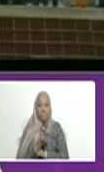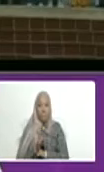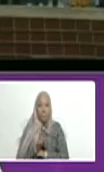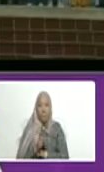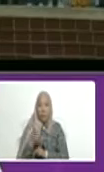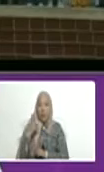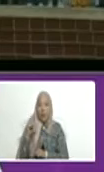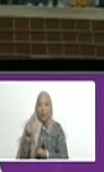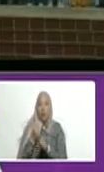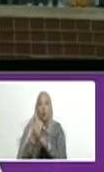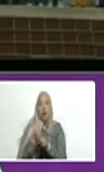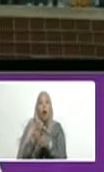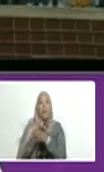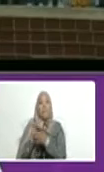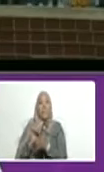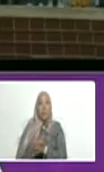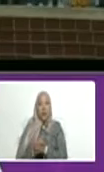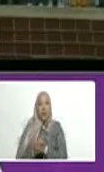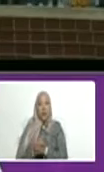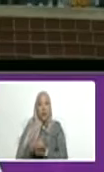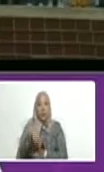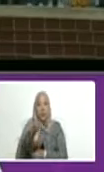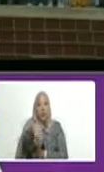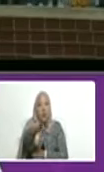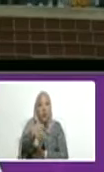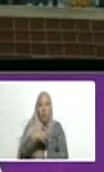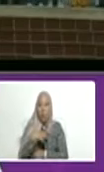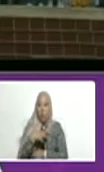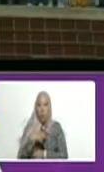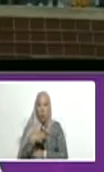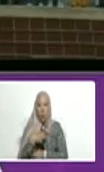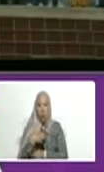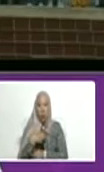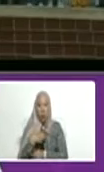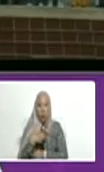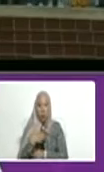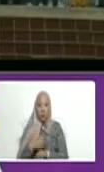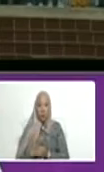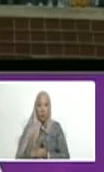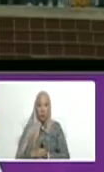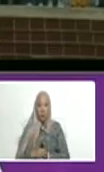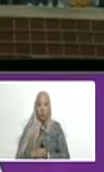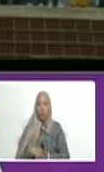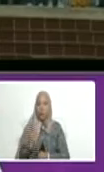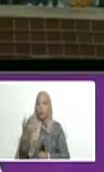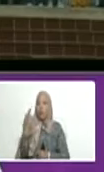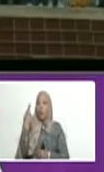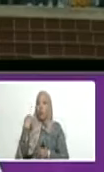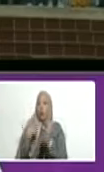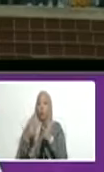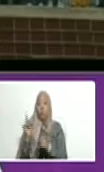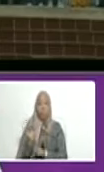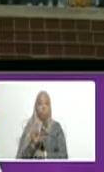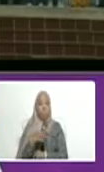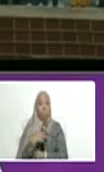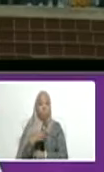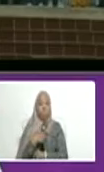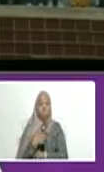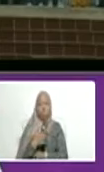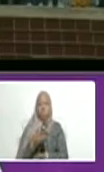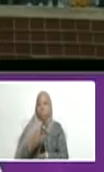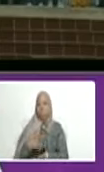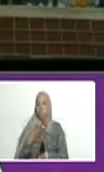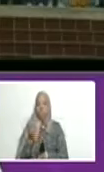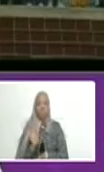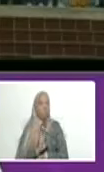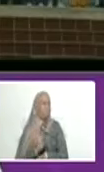van, compadre. No han podido ni podrán. No se vistan, que no van. No han